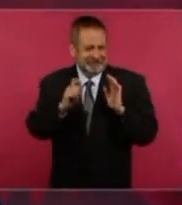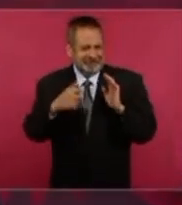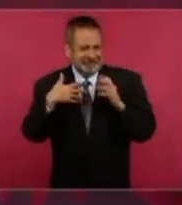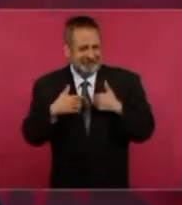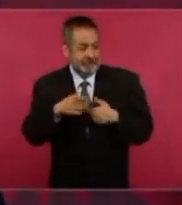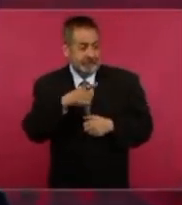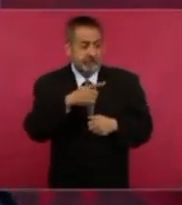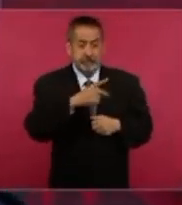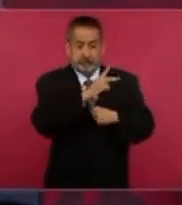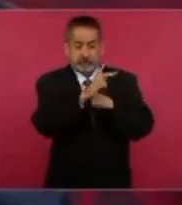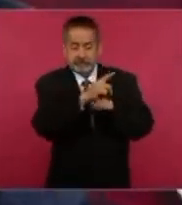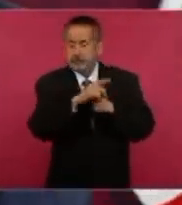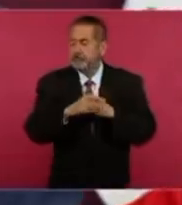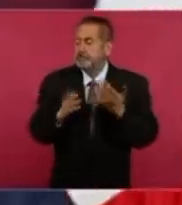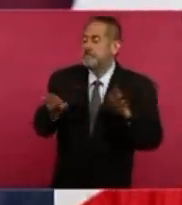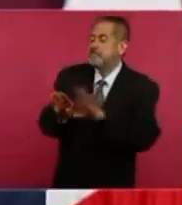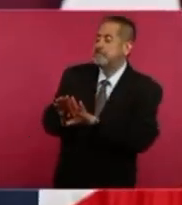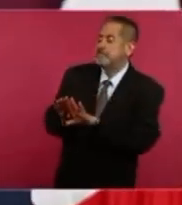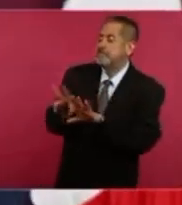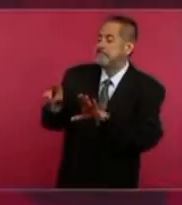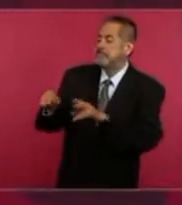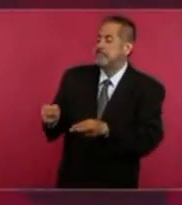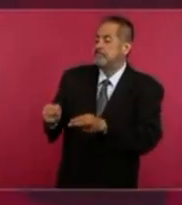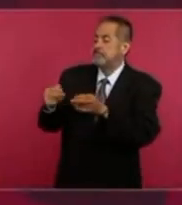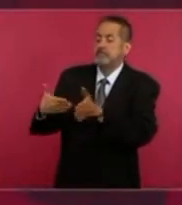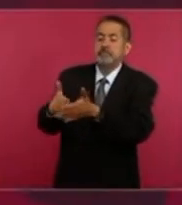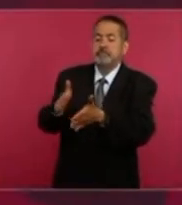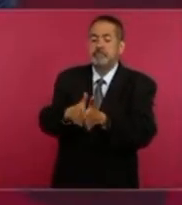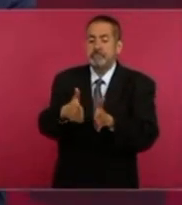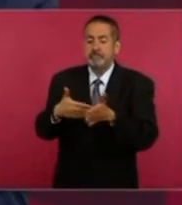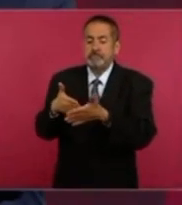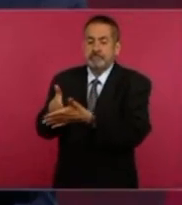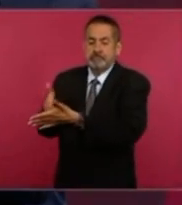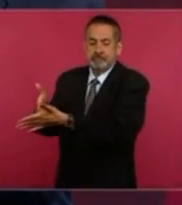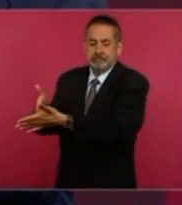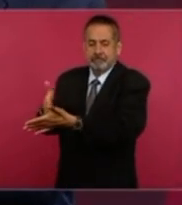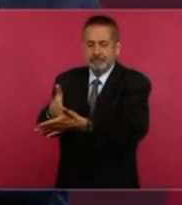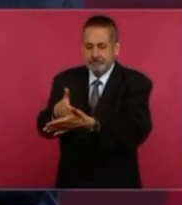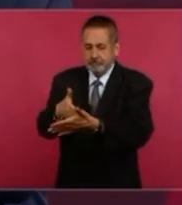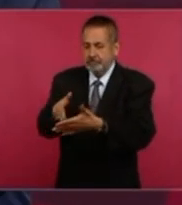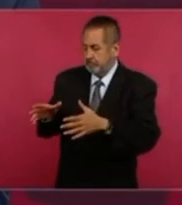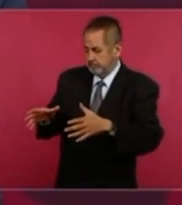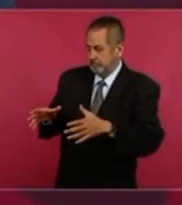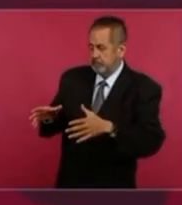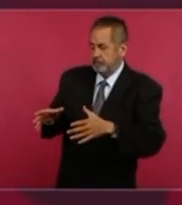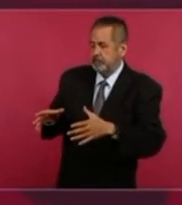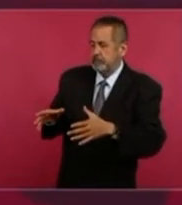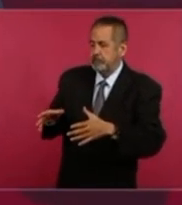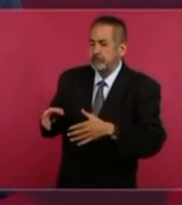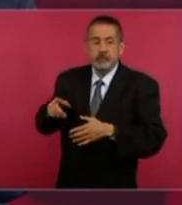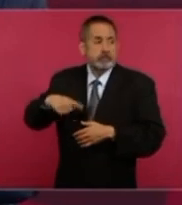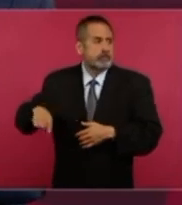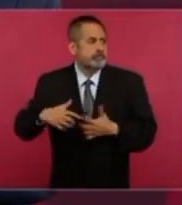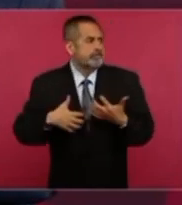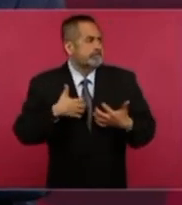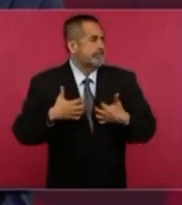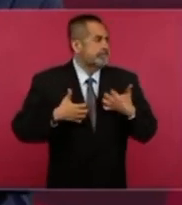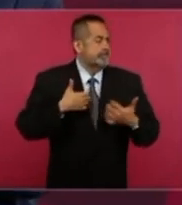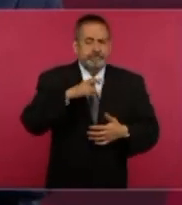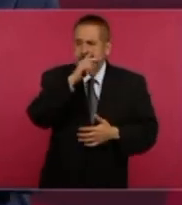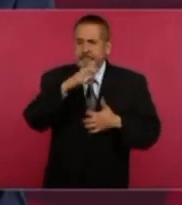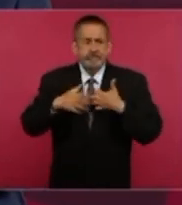un ambiente de inconformidad